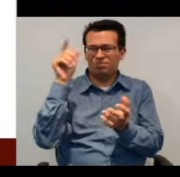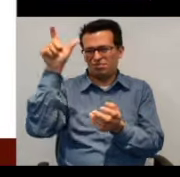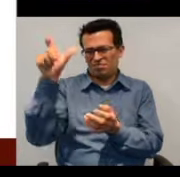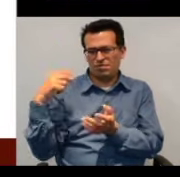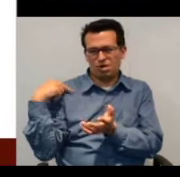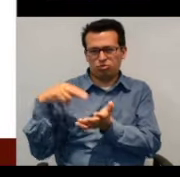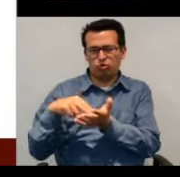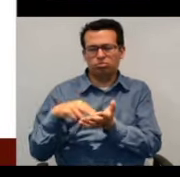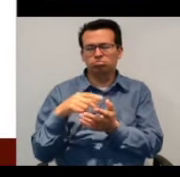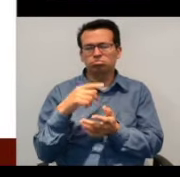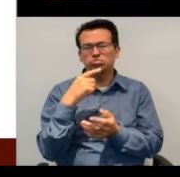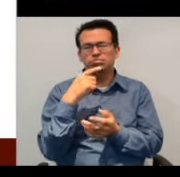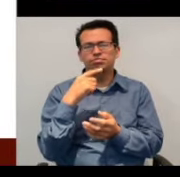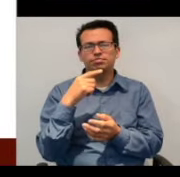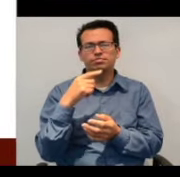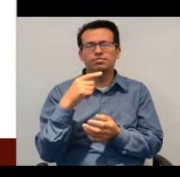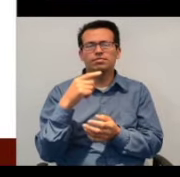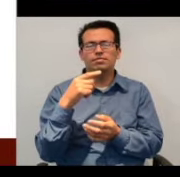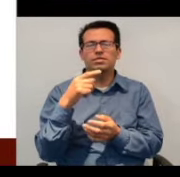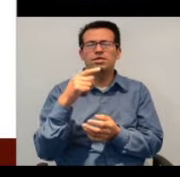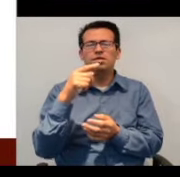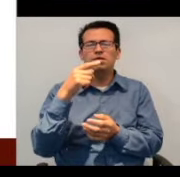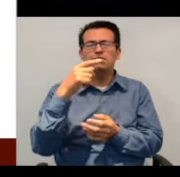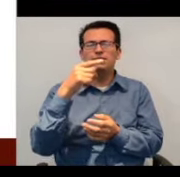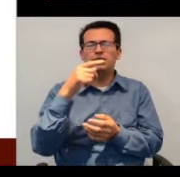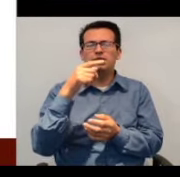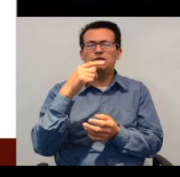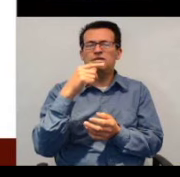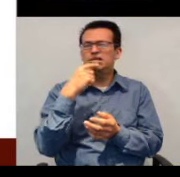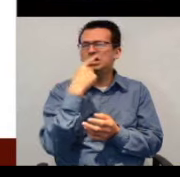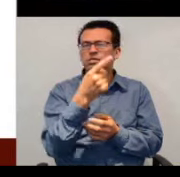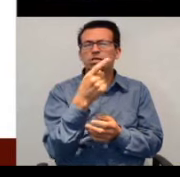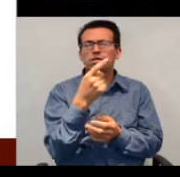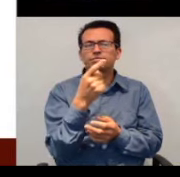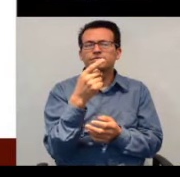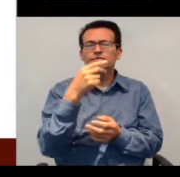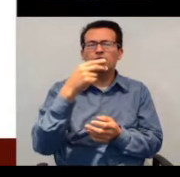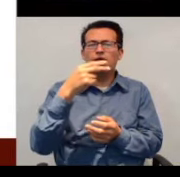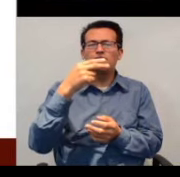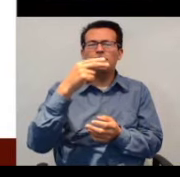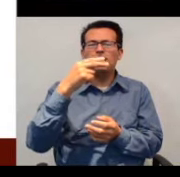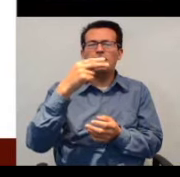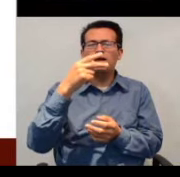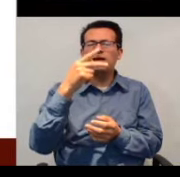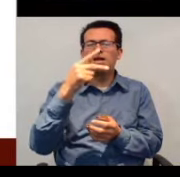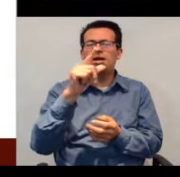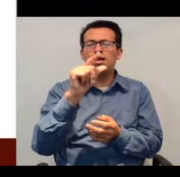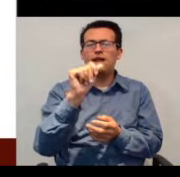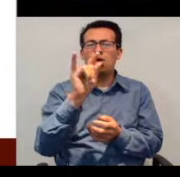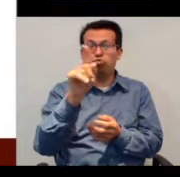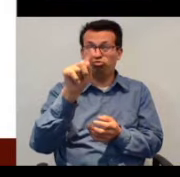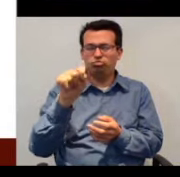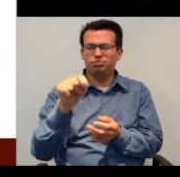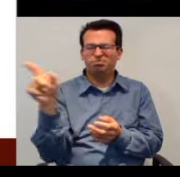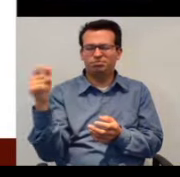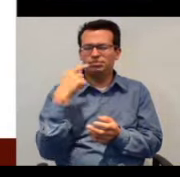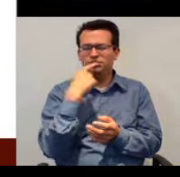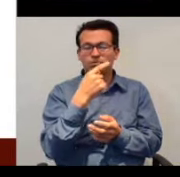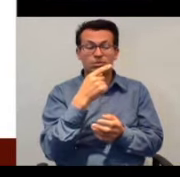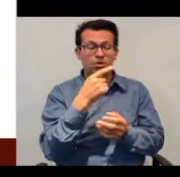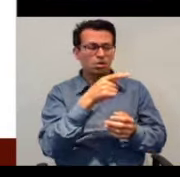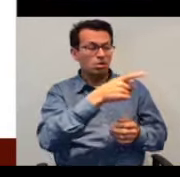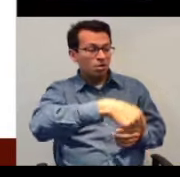en un mundo donde uno es aceptado por lo que es, donde se tiene voz, donde hay unas experiencias y negociaciones compartidas